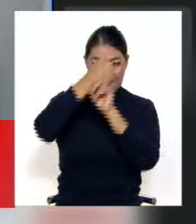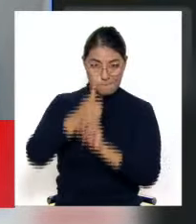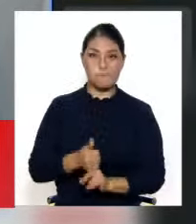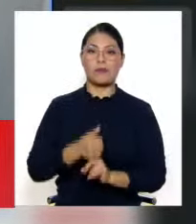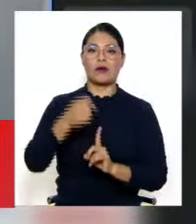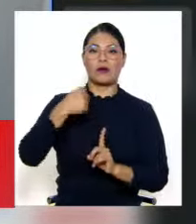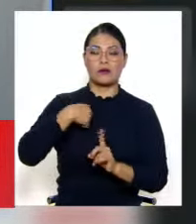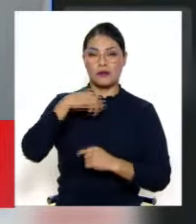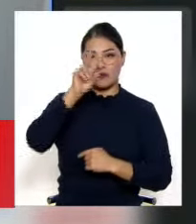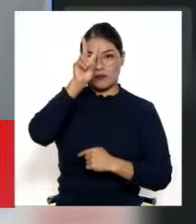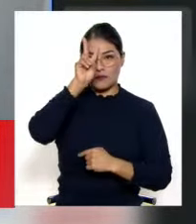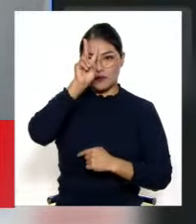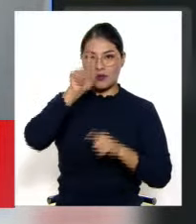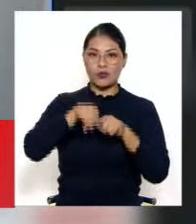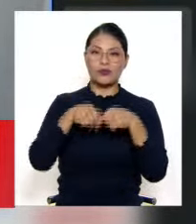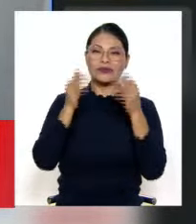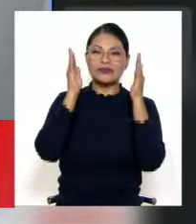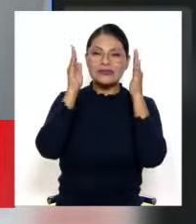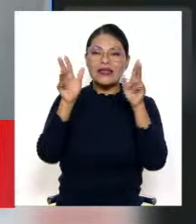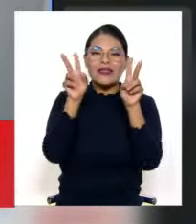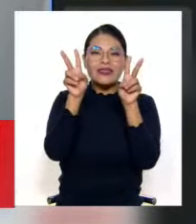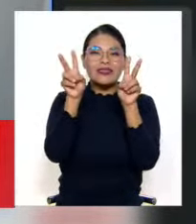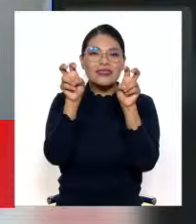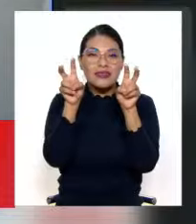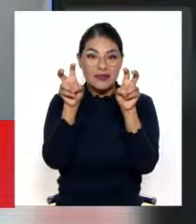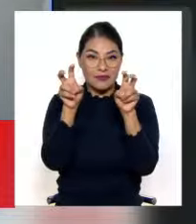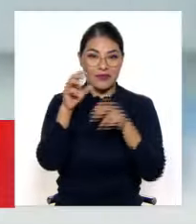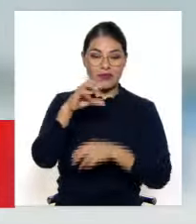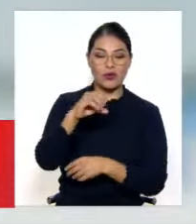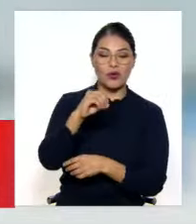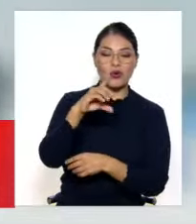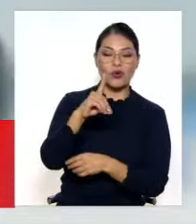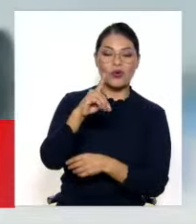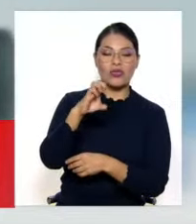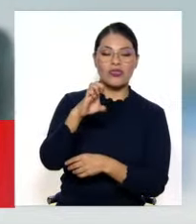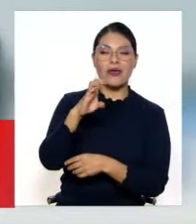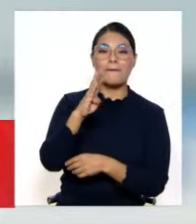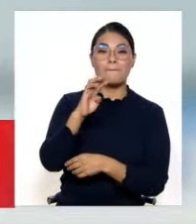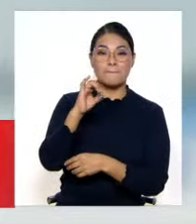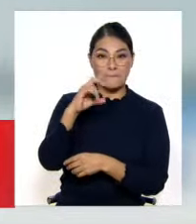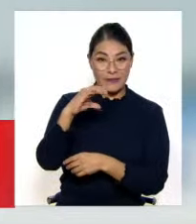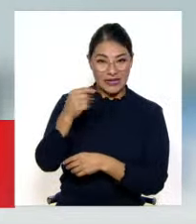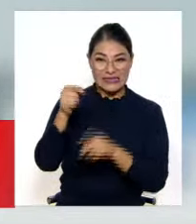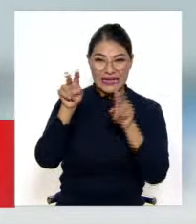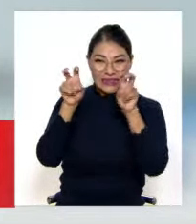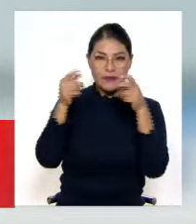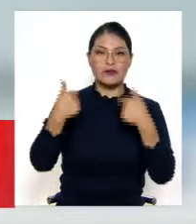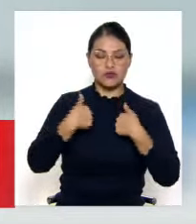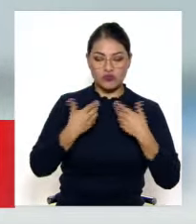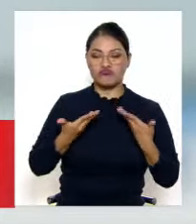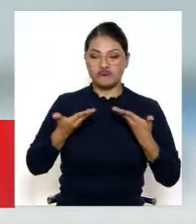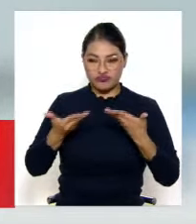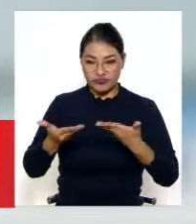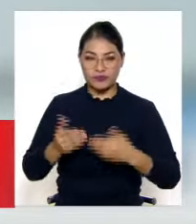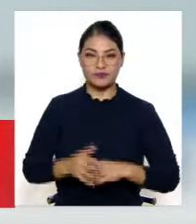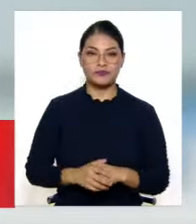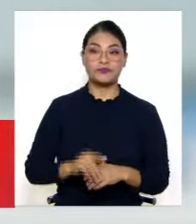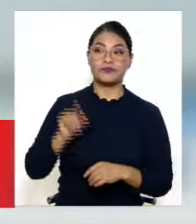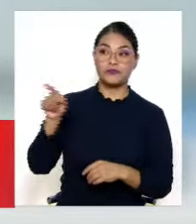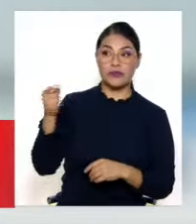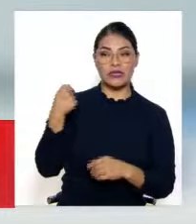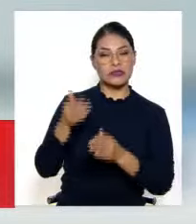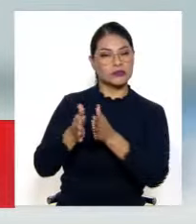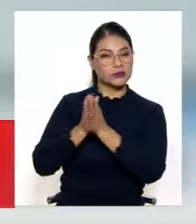exclusivamente por el tema de ode Bridge el titular del cuarto juzgado pidió al procesado que los